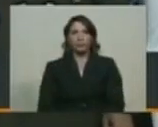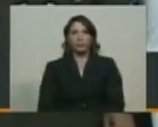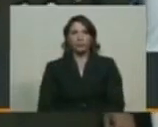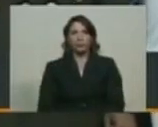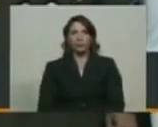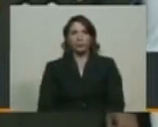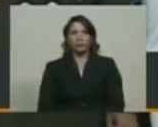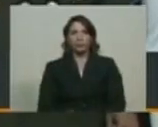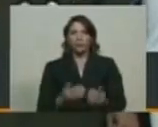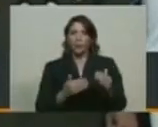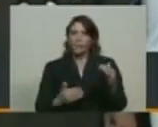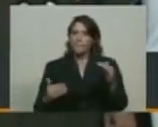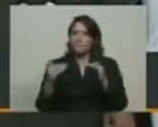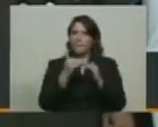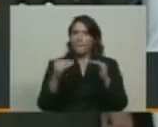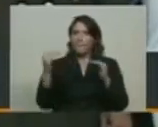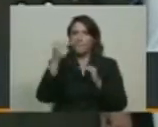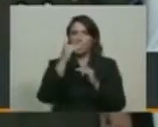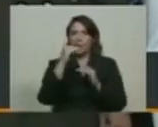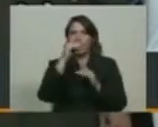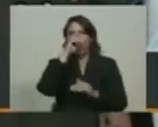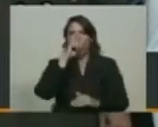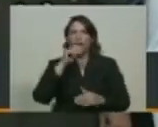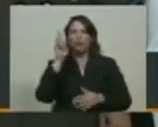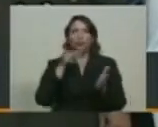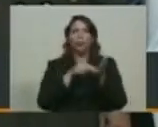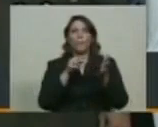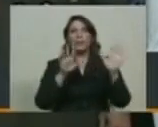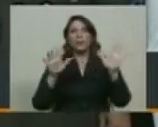los ascensos correspondientes al año 2018?